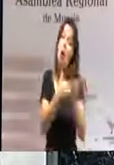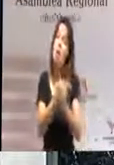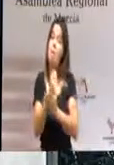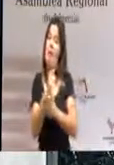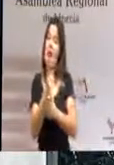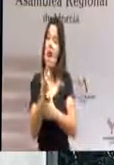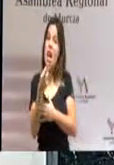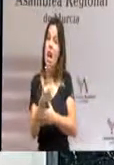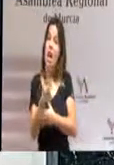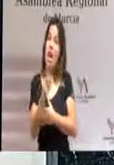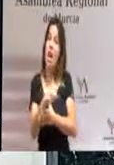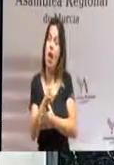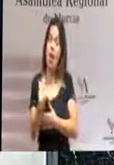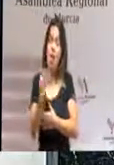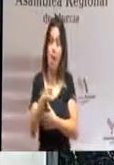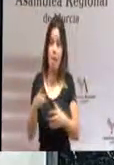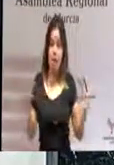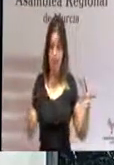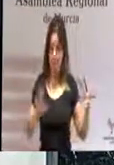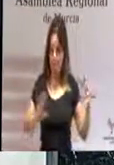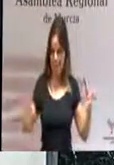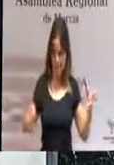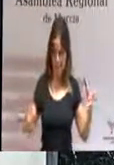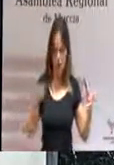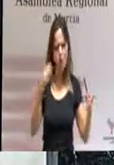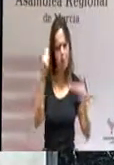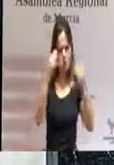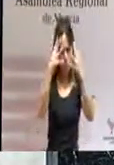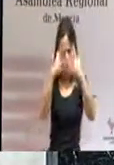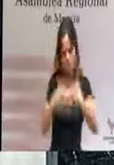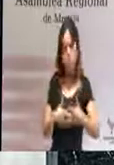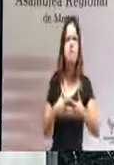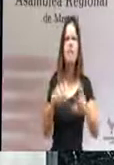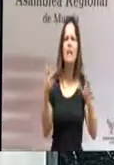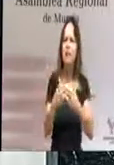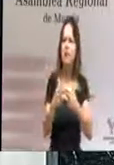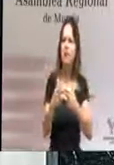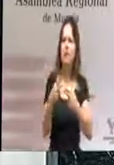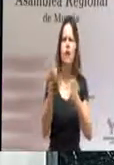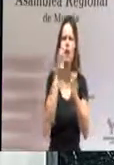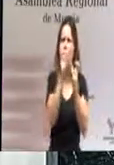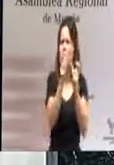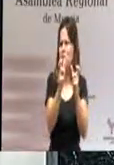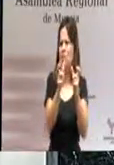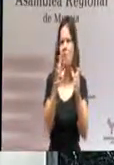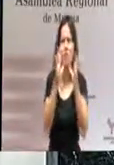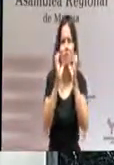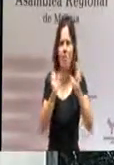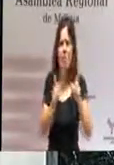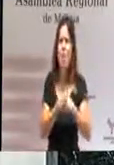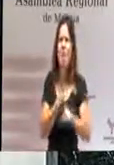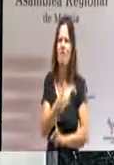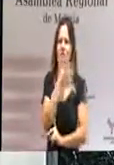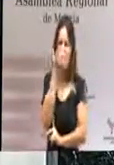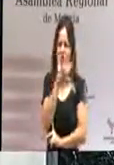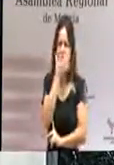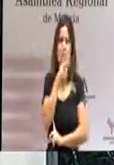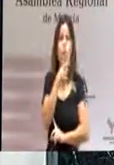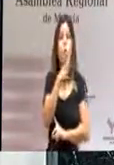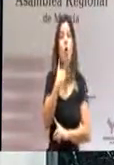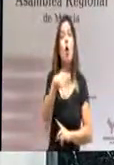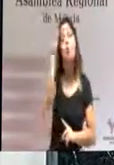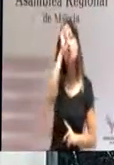mes? Saca pecho, señor presidente, de cifras escandalosas, de cifras de vergüenza. Y eso no es una cuestión de